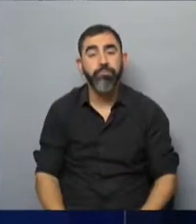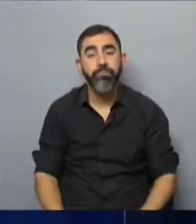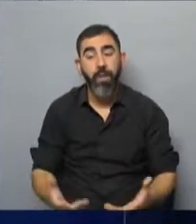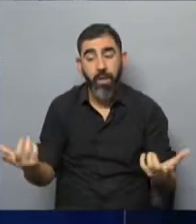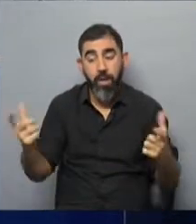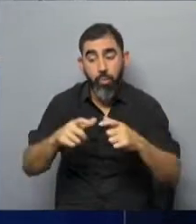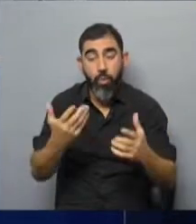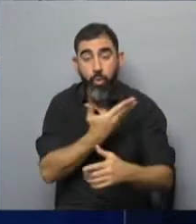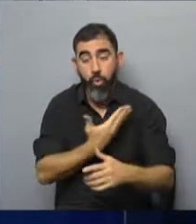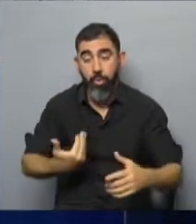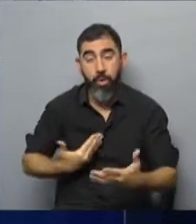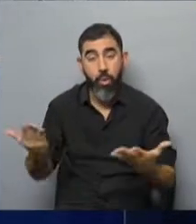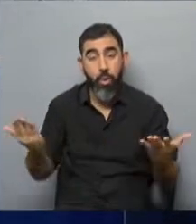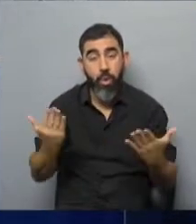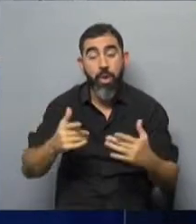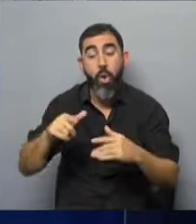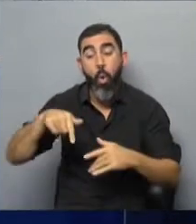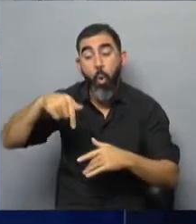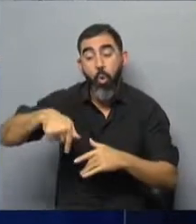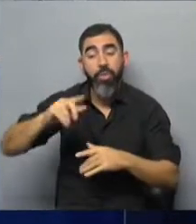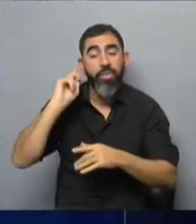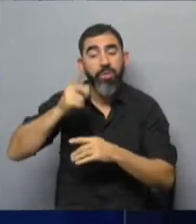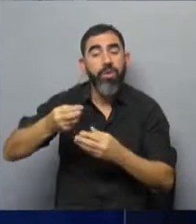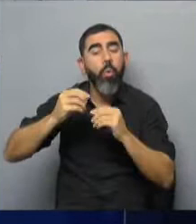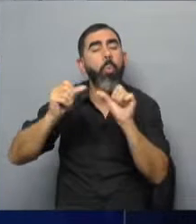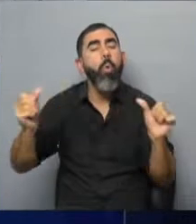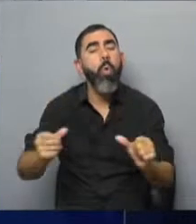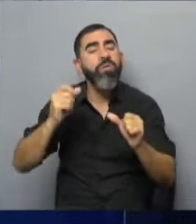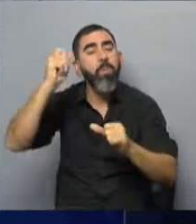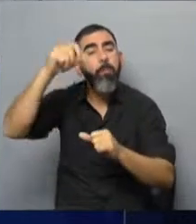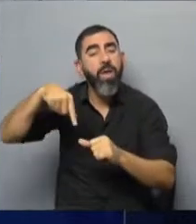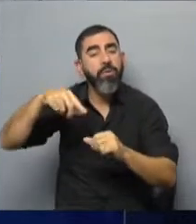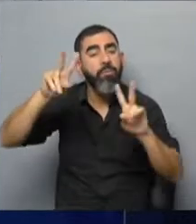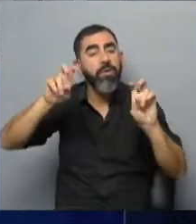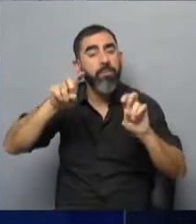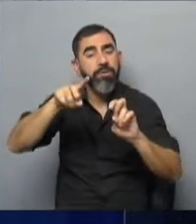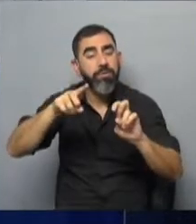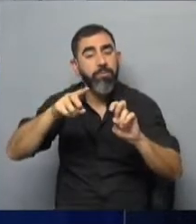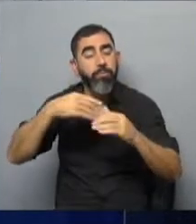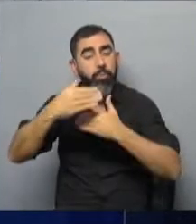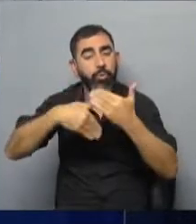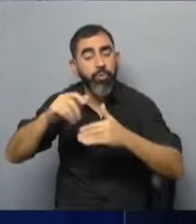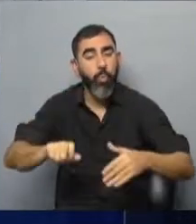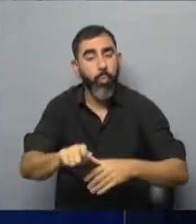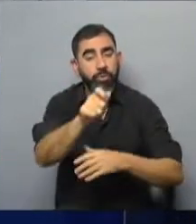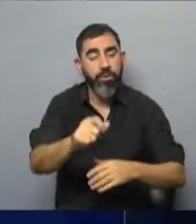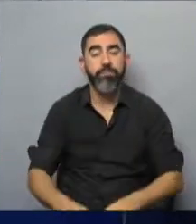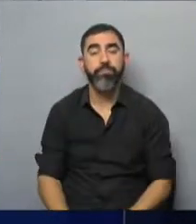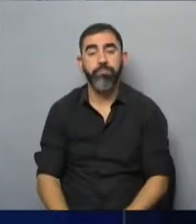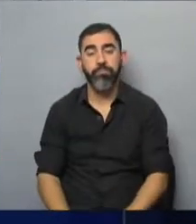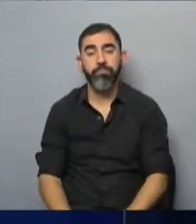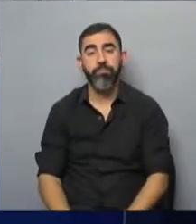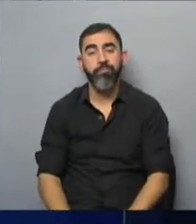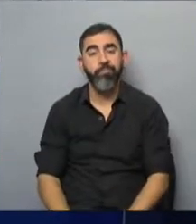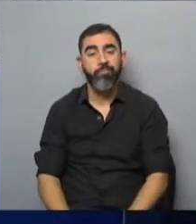reunido el Poder Ejecutivo y a partir de la jornada de hoy se va a definir la estrategia en el marco de este proceso judicial que se inició en